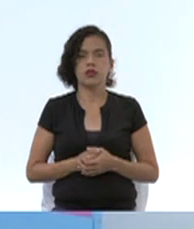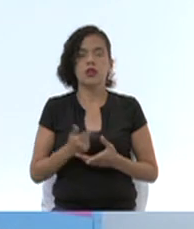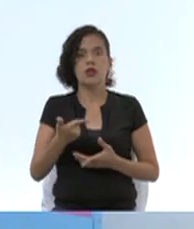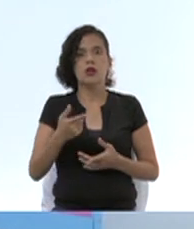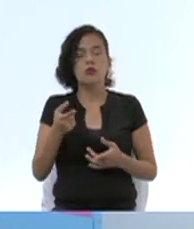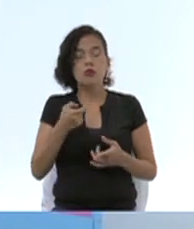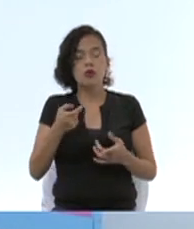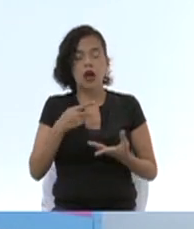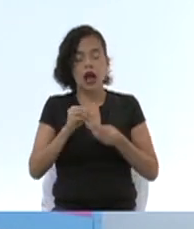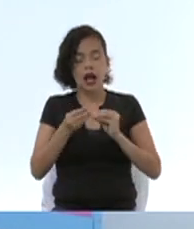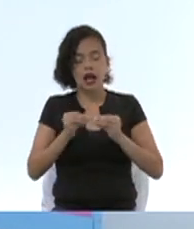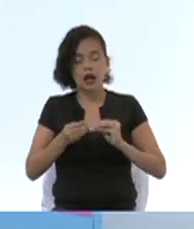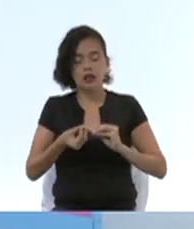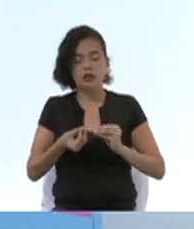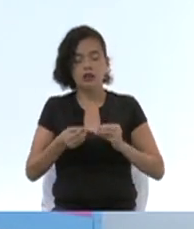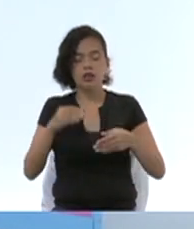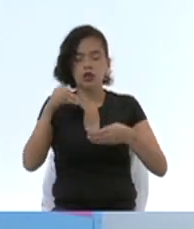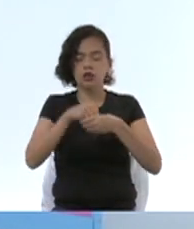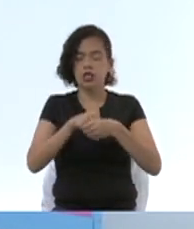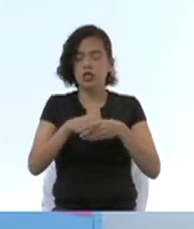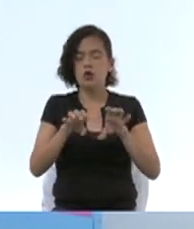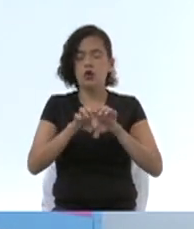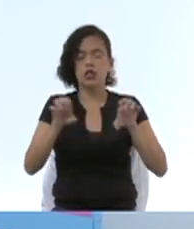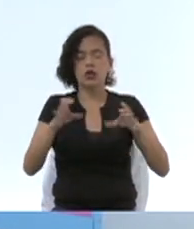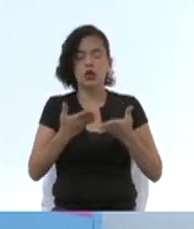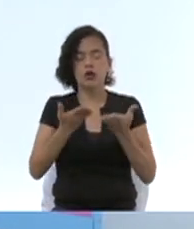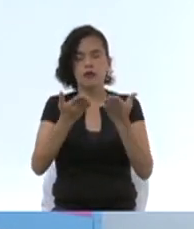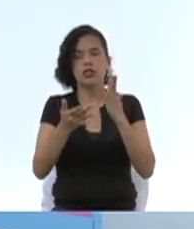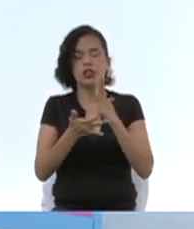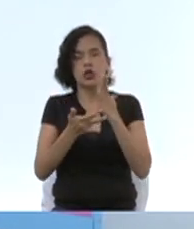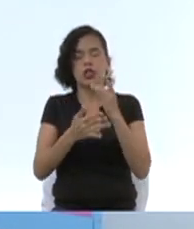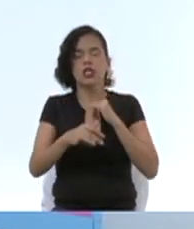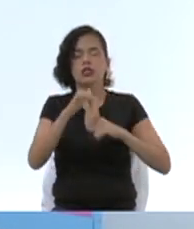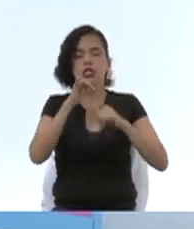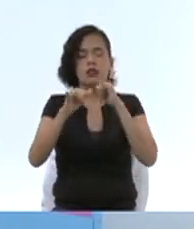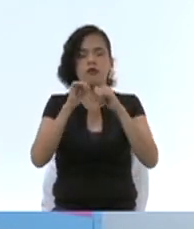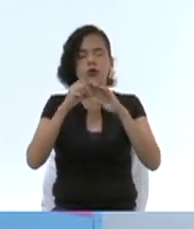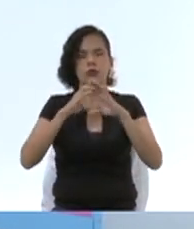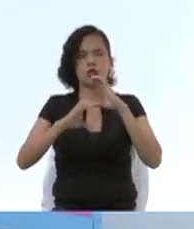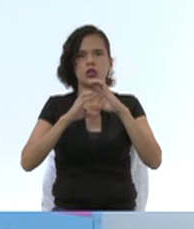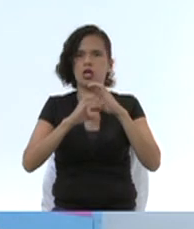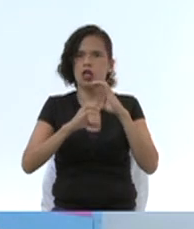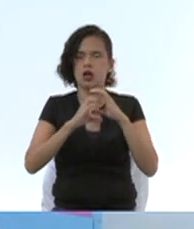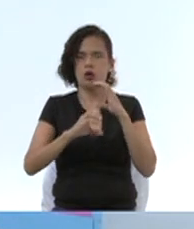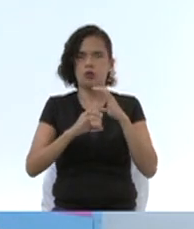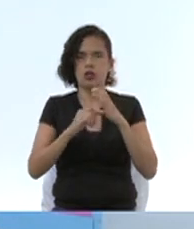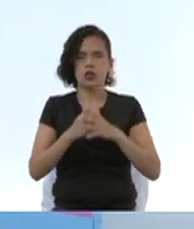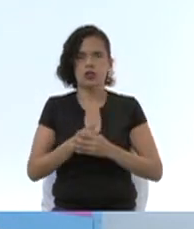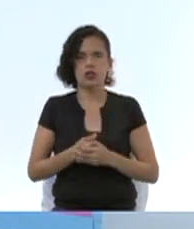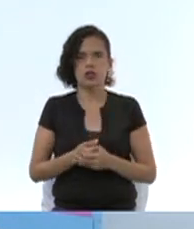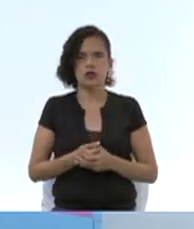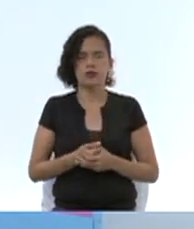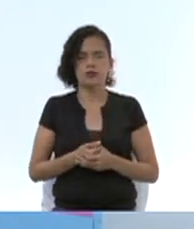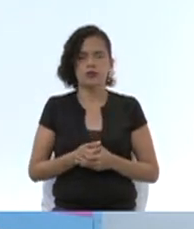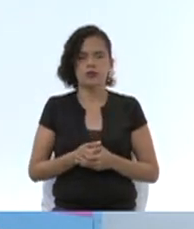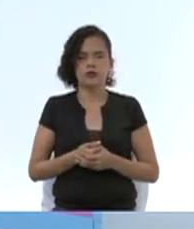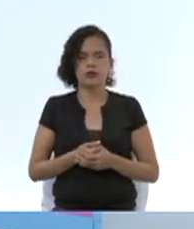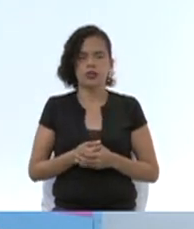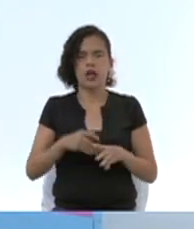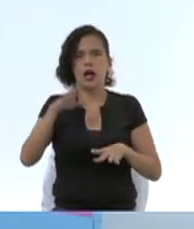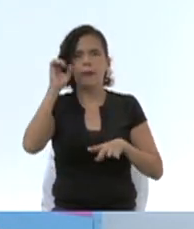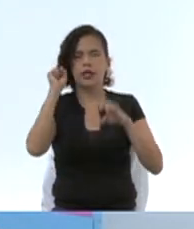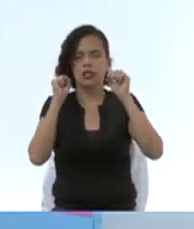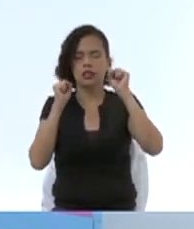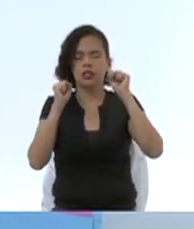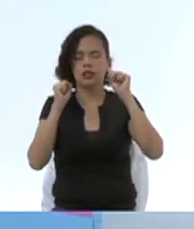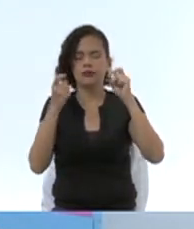Atrévanse a crear materiales de contenido educativo desde la perspectiva que ofrecen las tecnologías de la información y la comunicación para